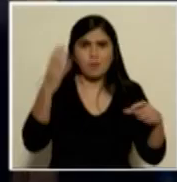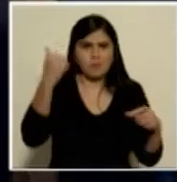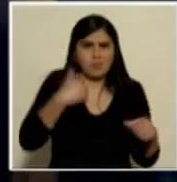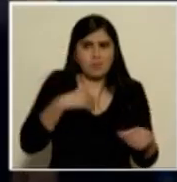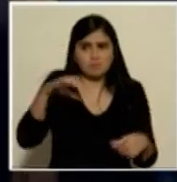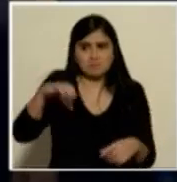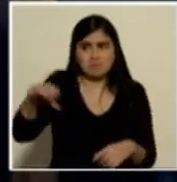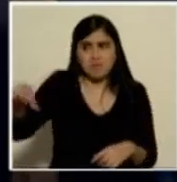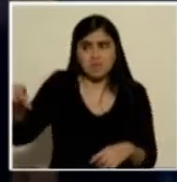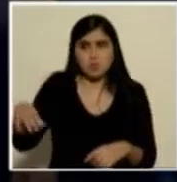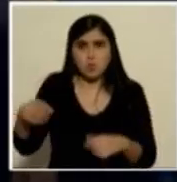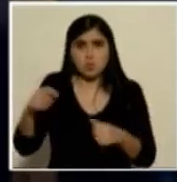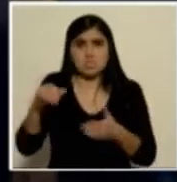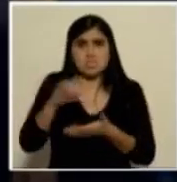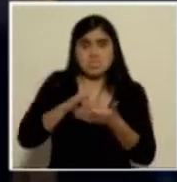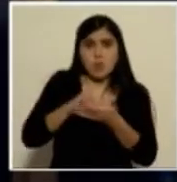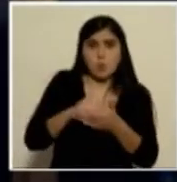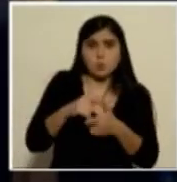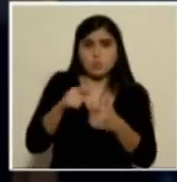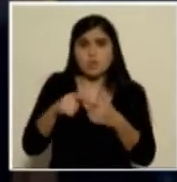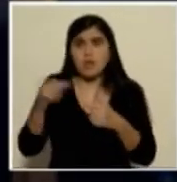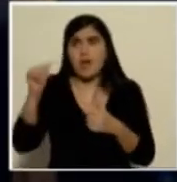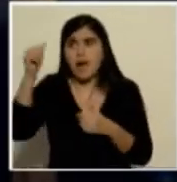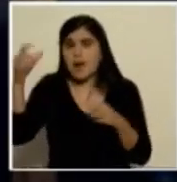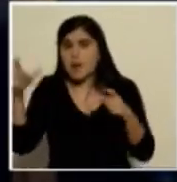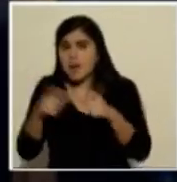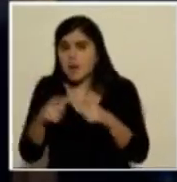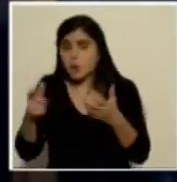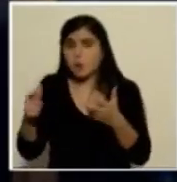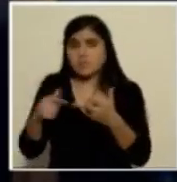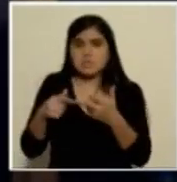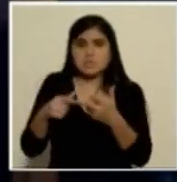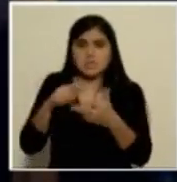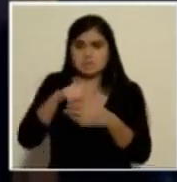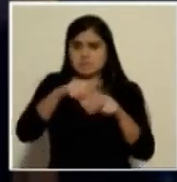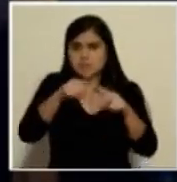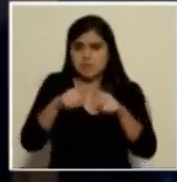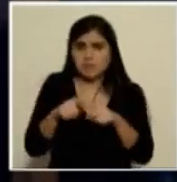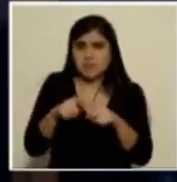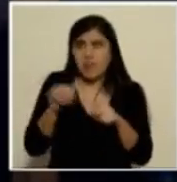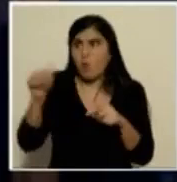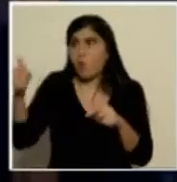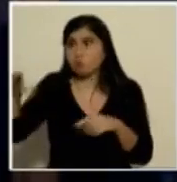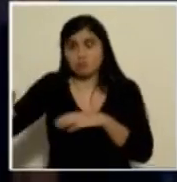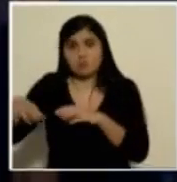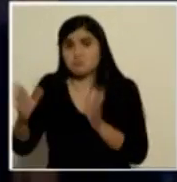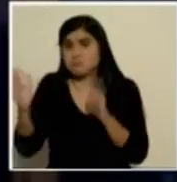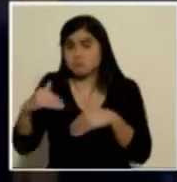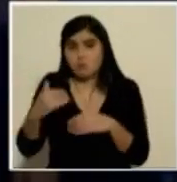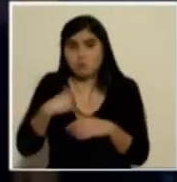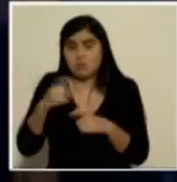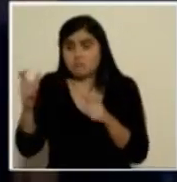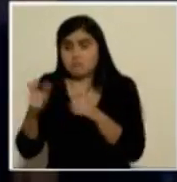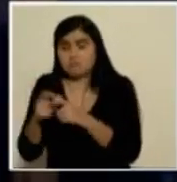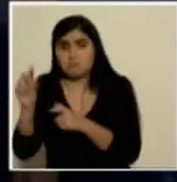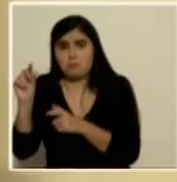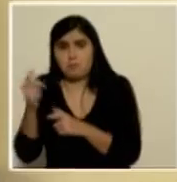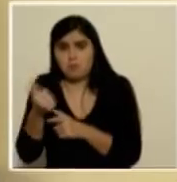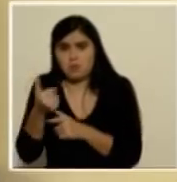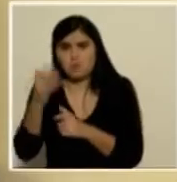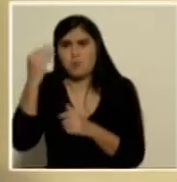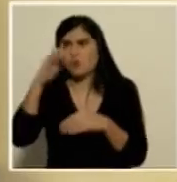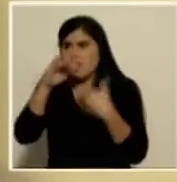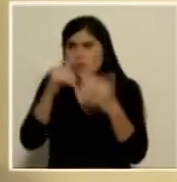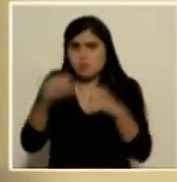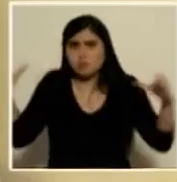José, Desamparados o Alajuelita con muchos casos, también están entrando otros que no tienen muchos casos acumulados y ni siquiera casos activos. Entonces si podemos precisar por ahí. Muchas gracias. Gracias, Tomás. Haremos